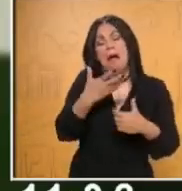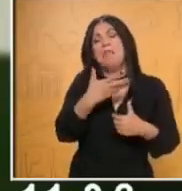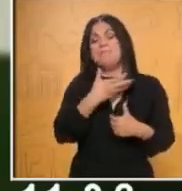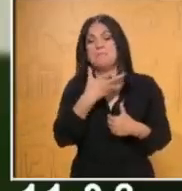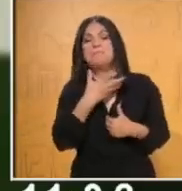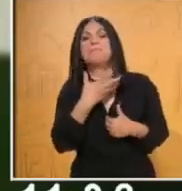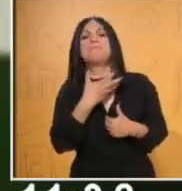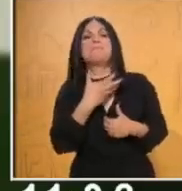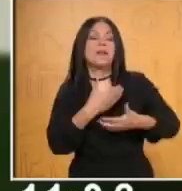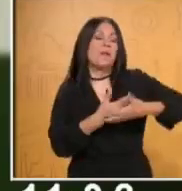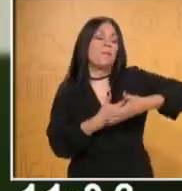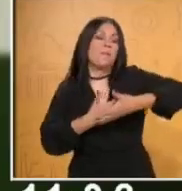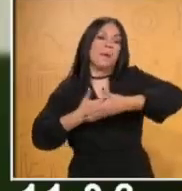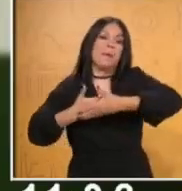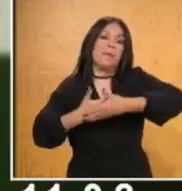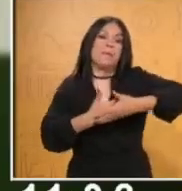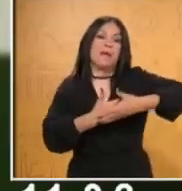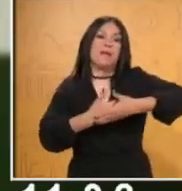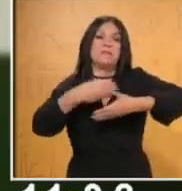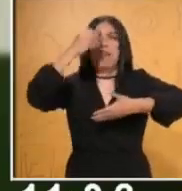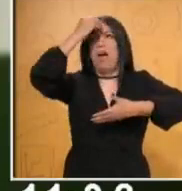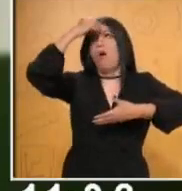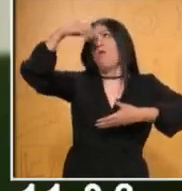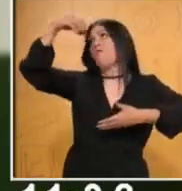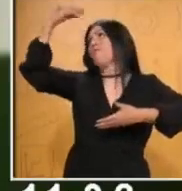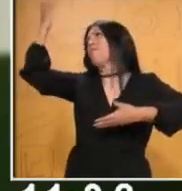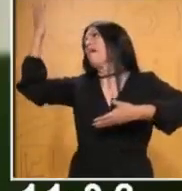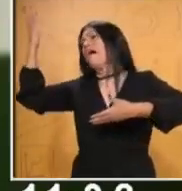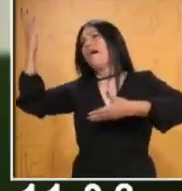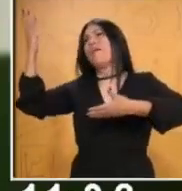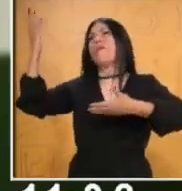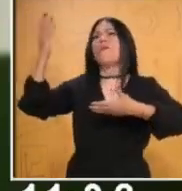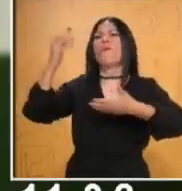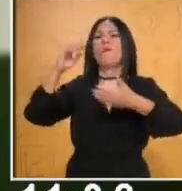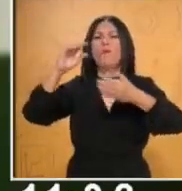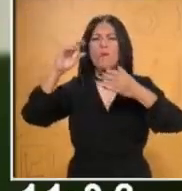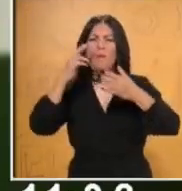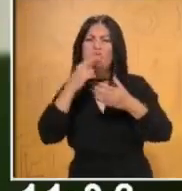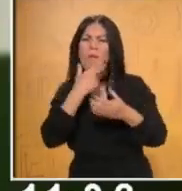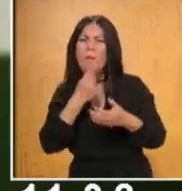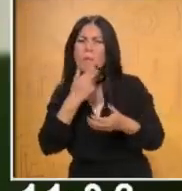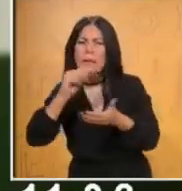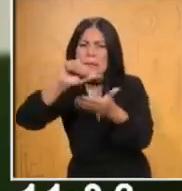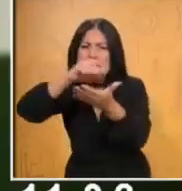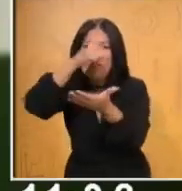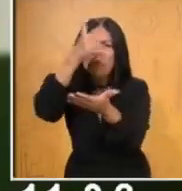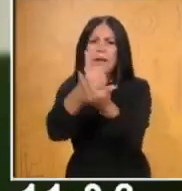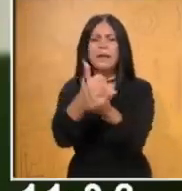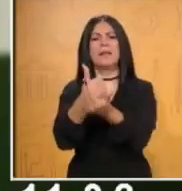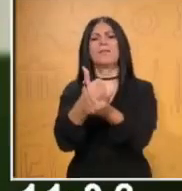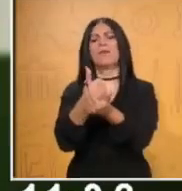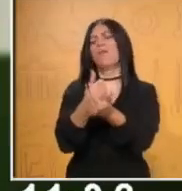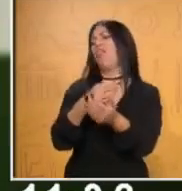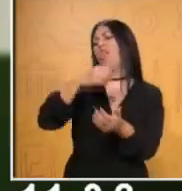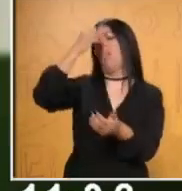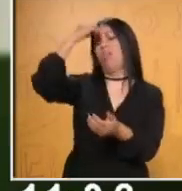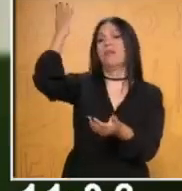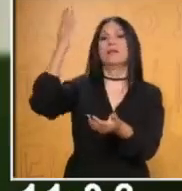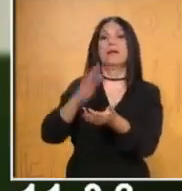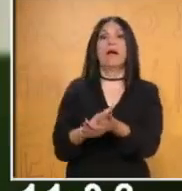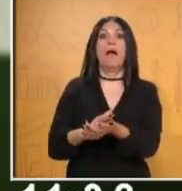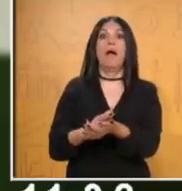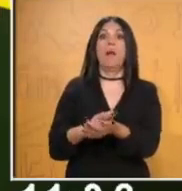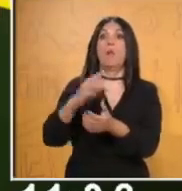la paja, el oro y el enano. Y por eso se asustó enormemente cuando una noche apareció el duende